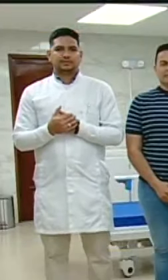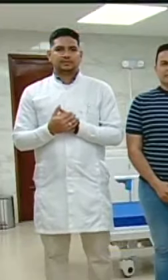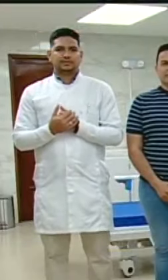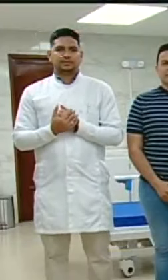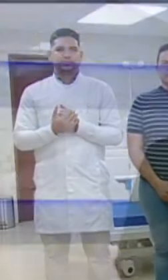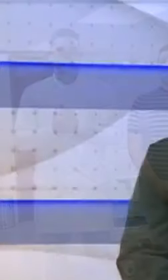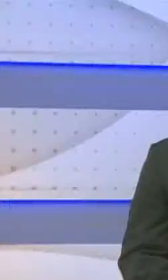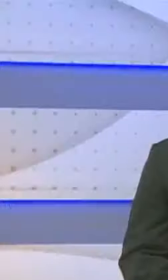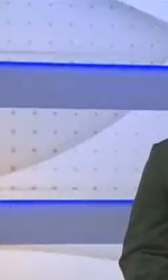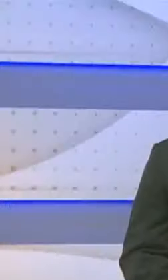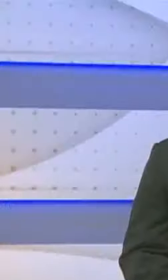la Virgen de la chinita siempre nos acompañe